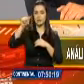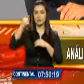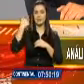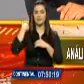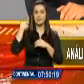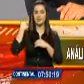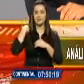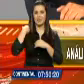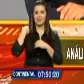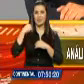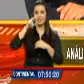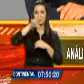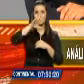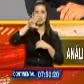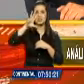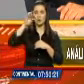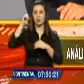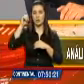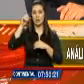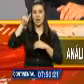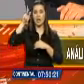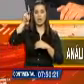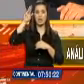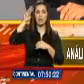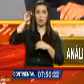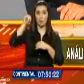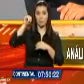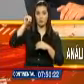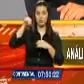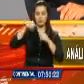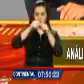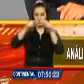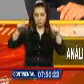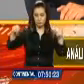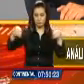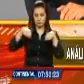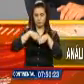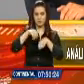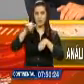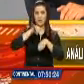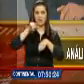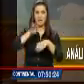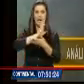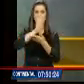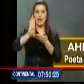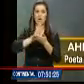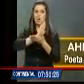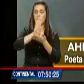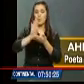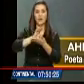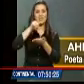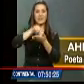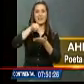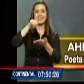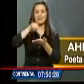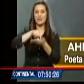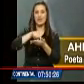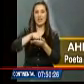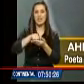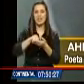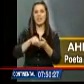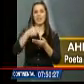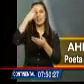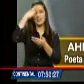de 350 kilómetros cuadrados. Es igual a un barrio de Ciudad México, a un barrio de